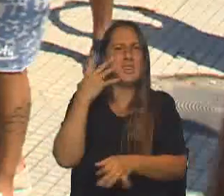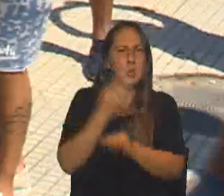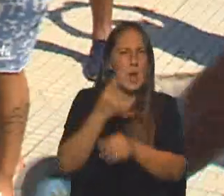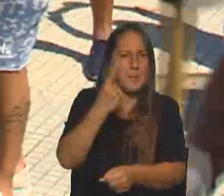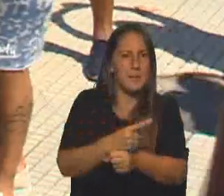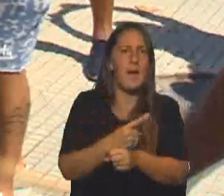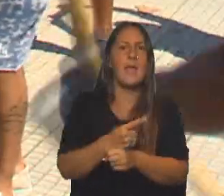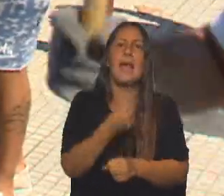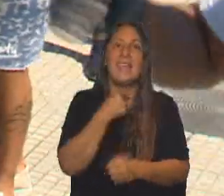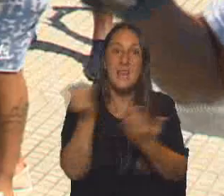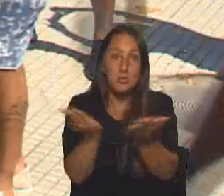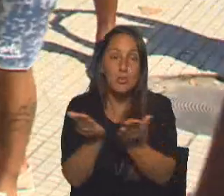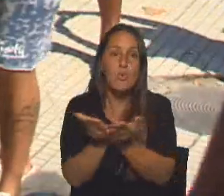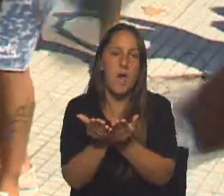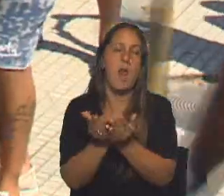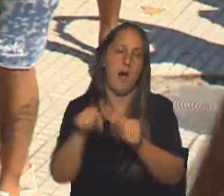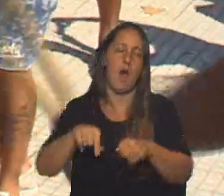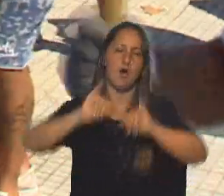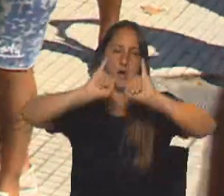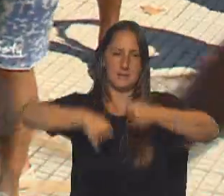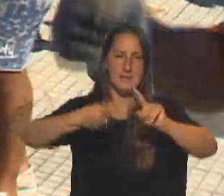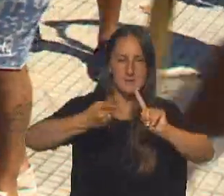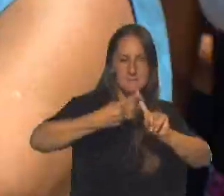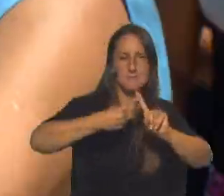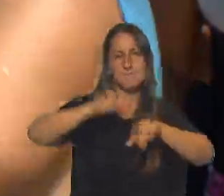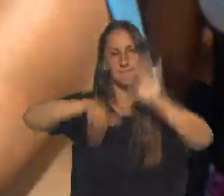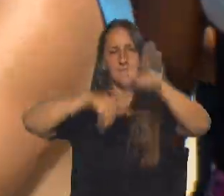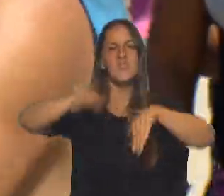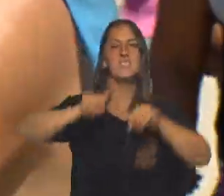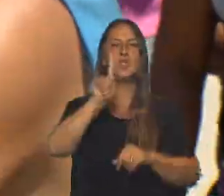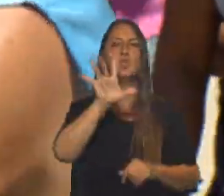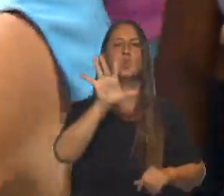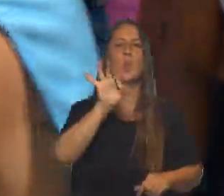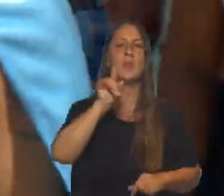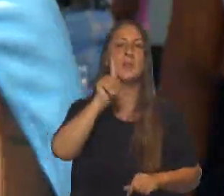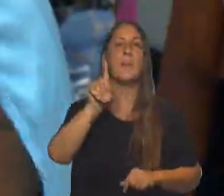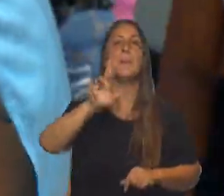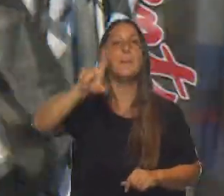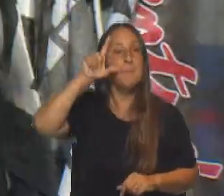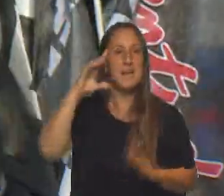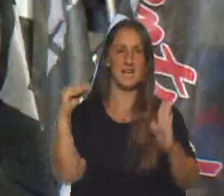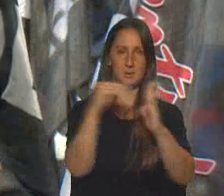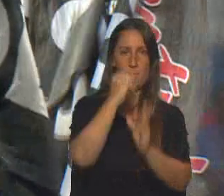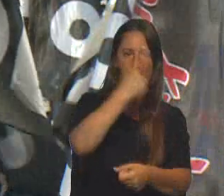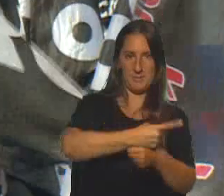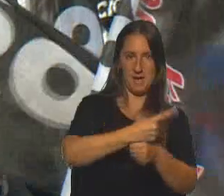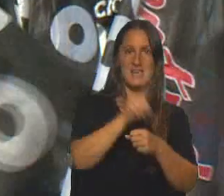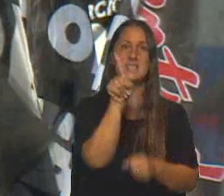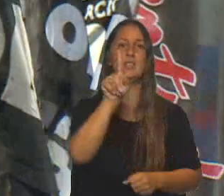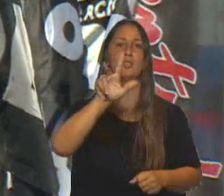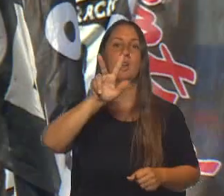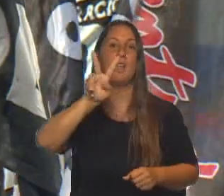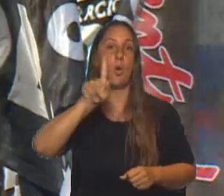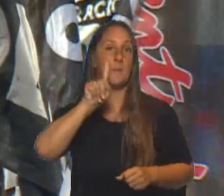que nos dijeron que querían estudiar, los estamos invitando y ya tenemos más de 150.000 preinscripciones en primaria, 132.000